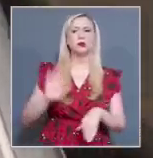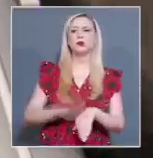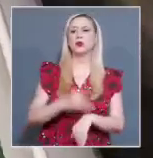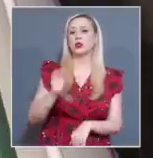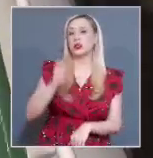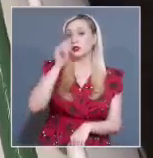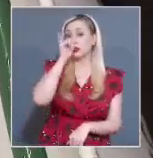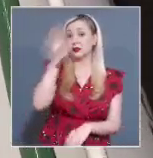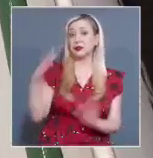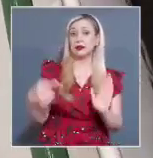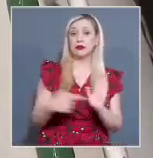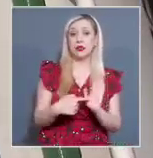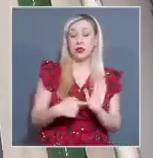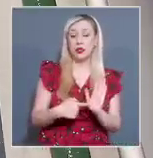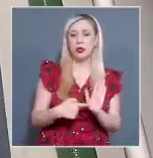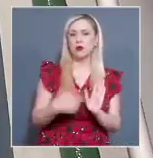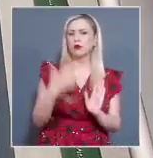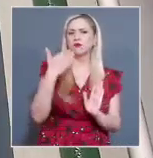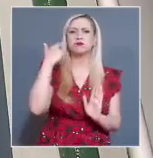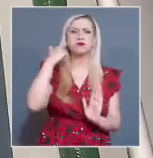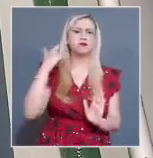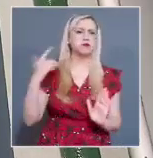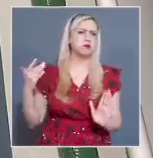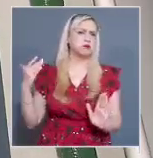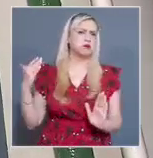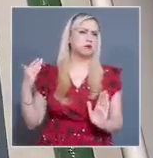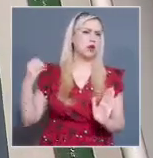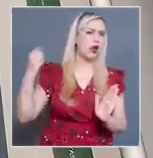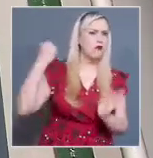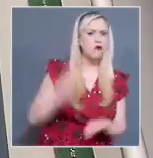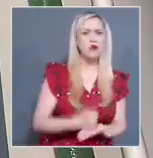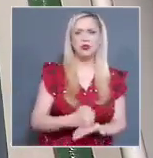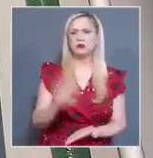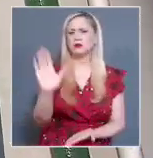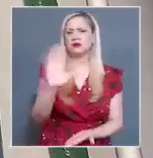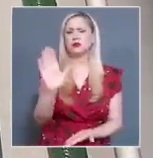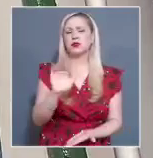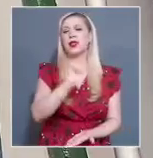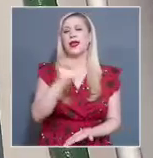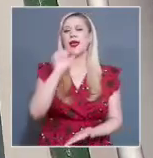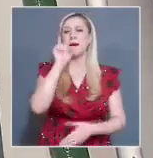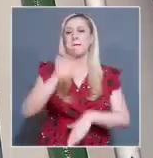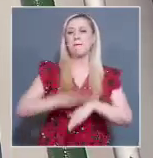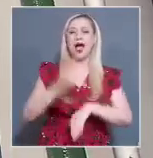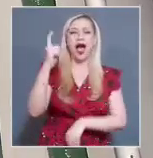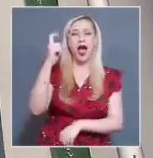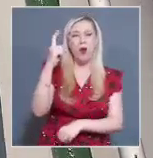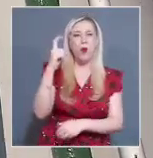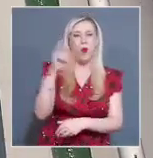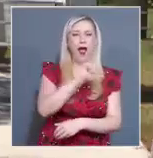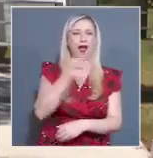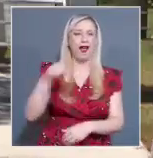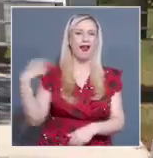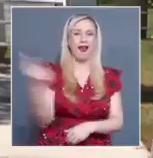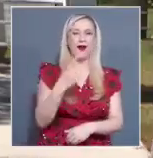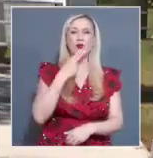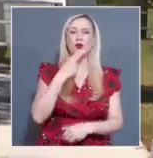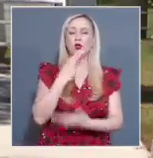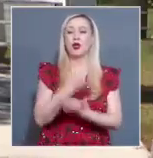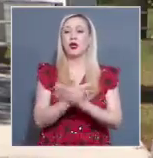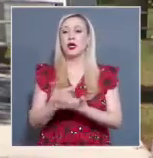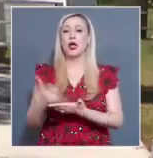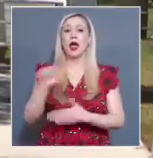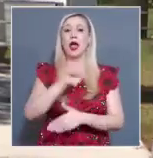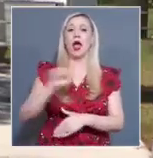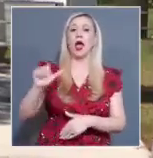efectos impositivos, pues busca solo inhibir el consumo excesivo de agua, por lo que debe analizarse a la luz del principio de igualdad y no